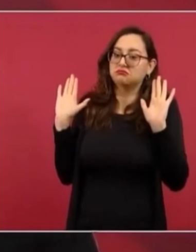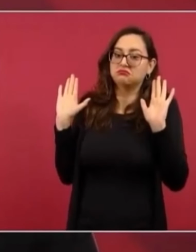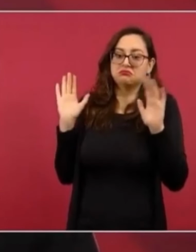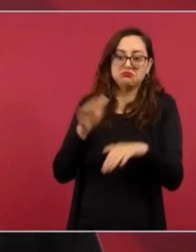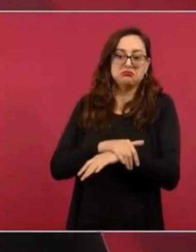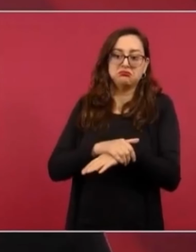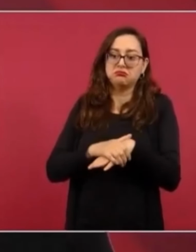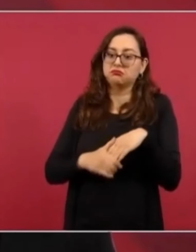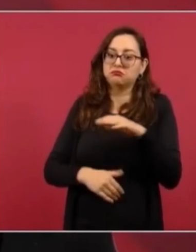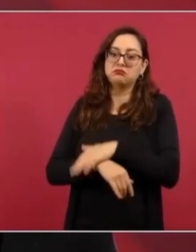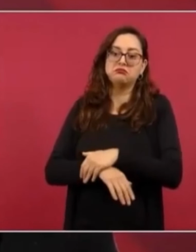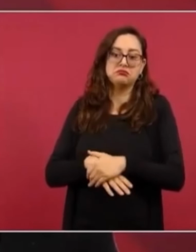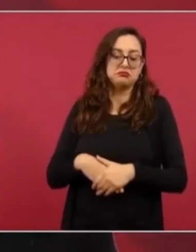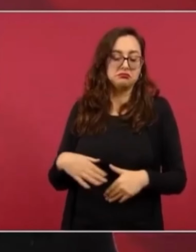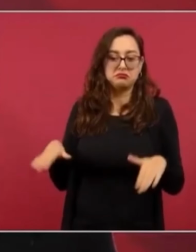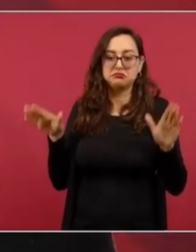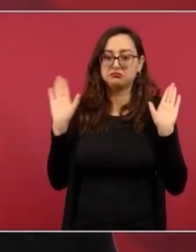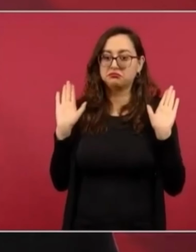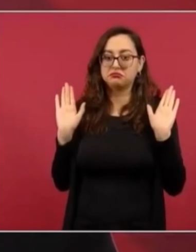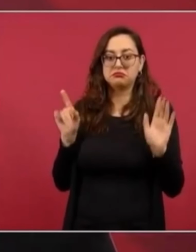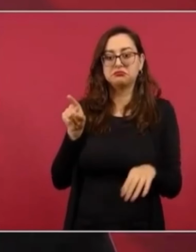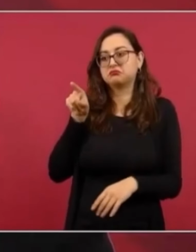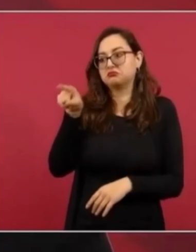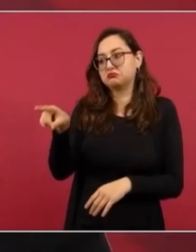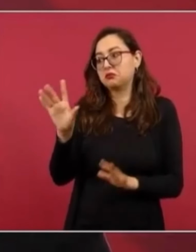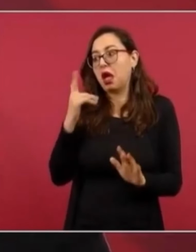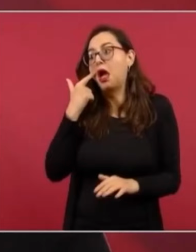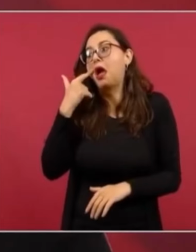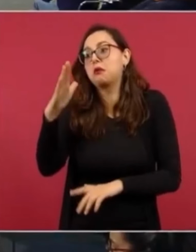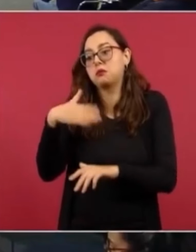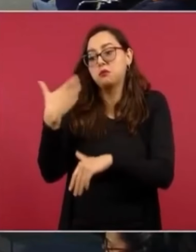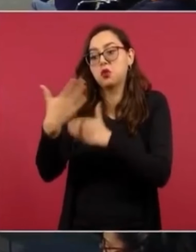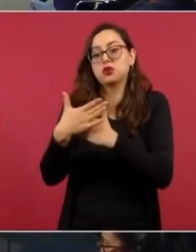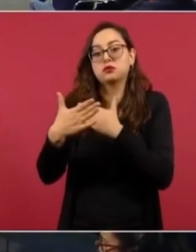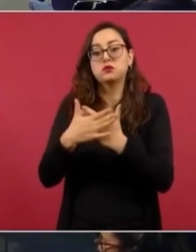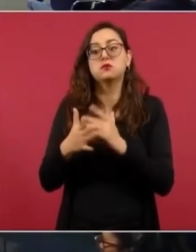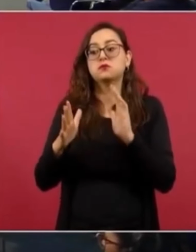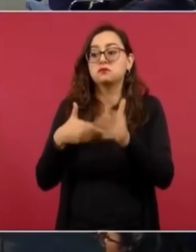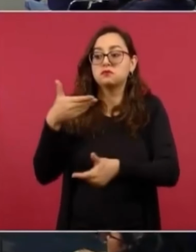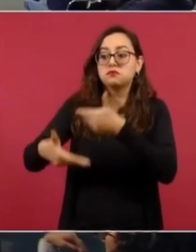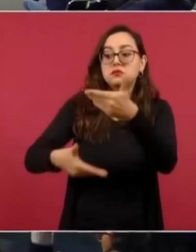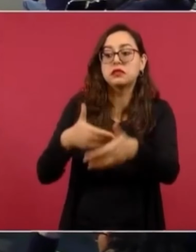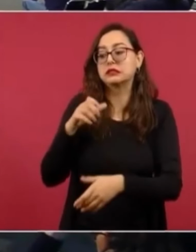la Secretaría de Relaciones Exteriores.